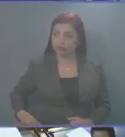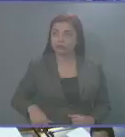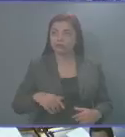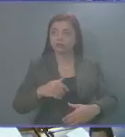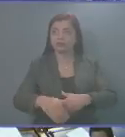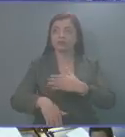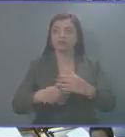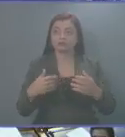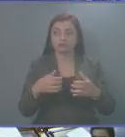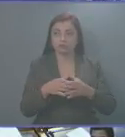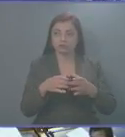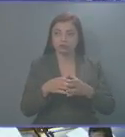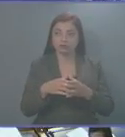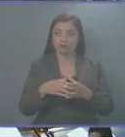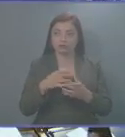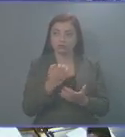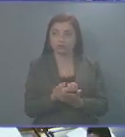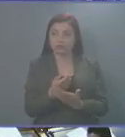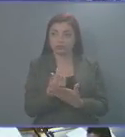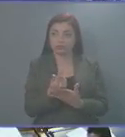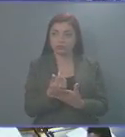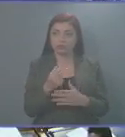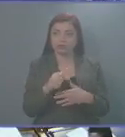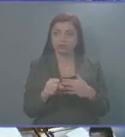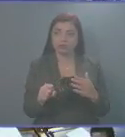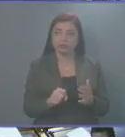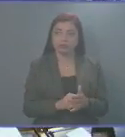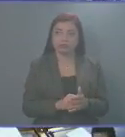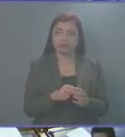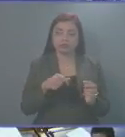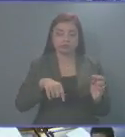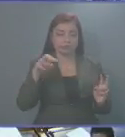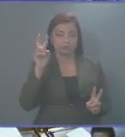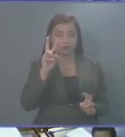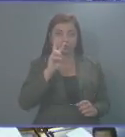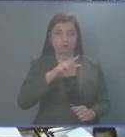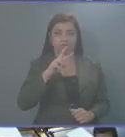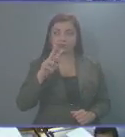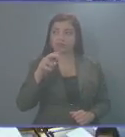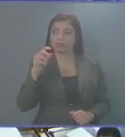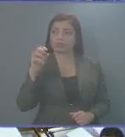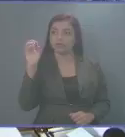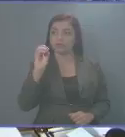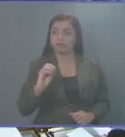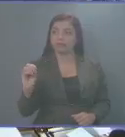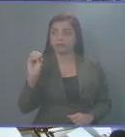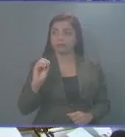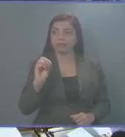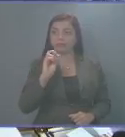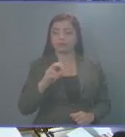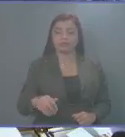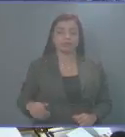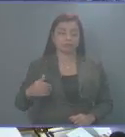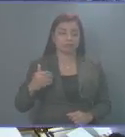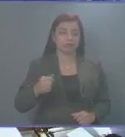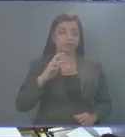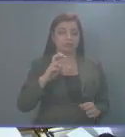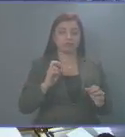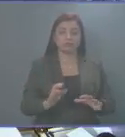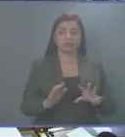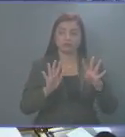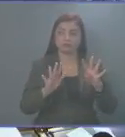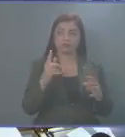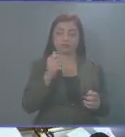Comisión de Economía, Palacio Legislativo, San Salvador, 22 de octubre de 2019.